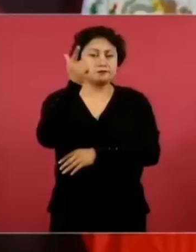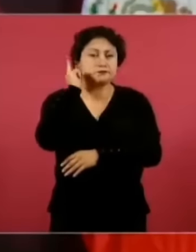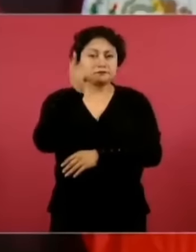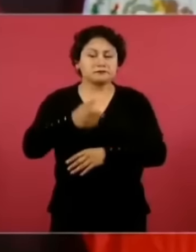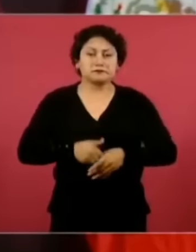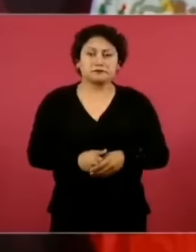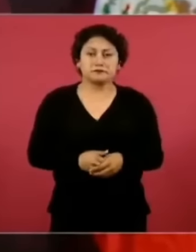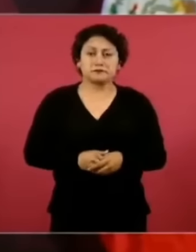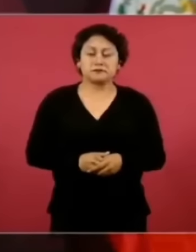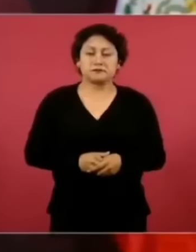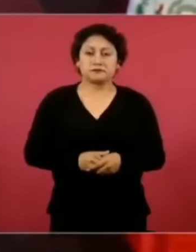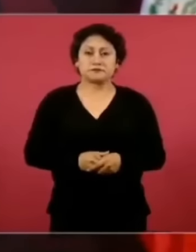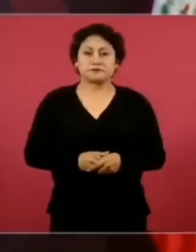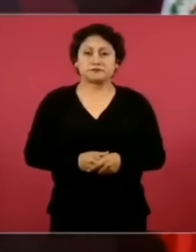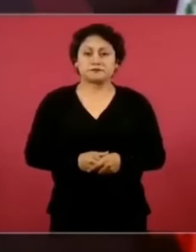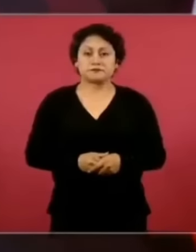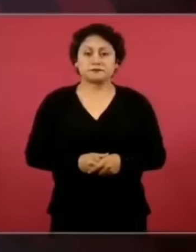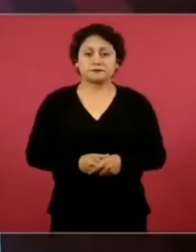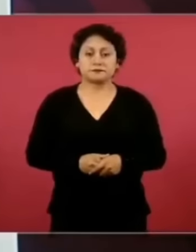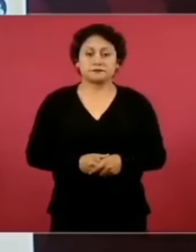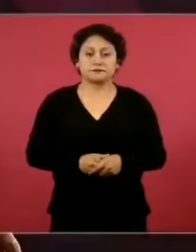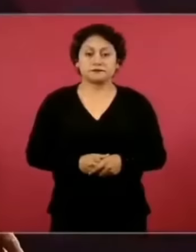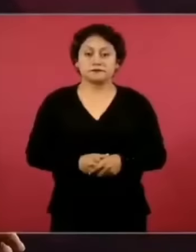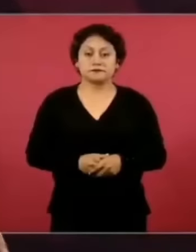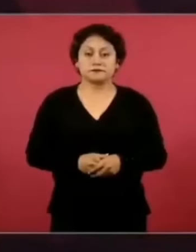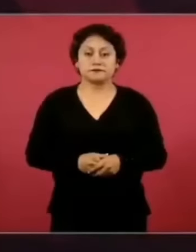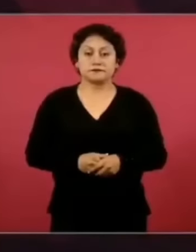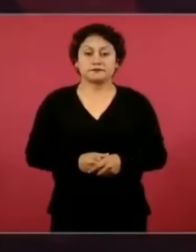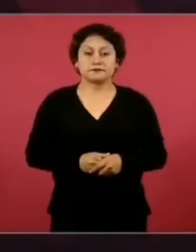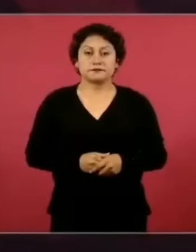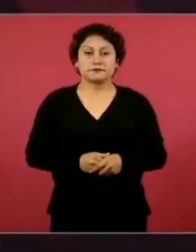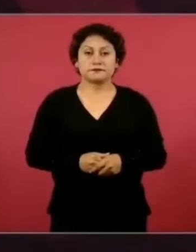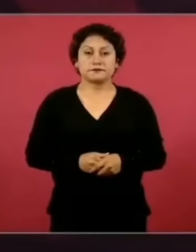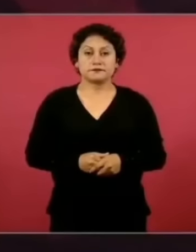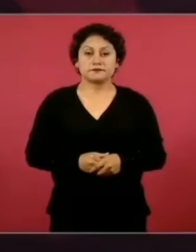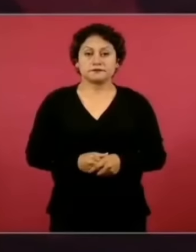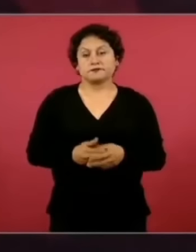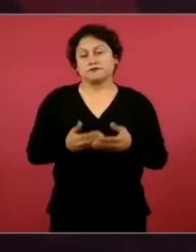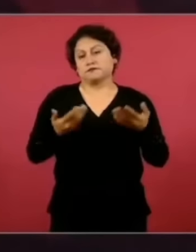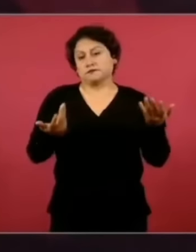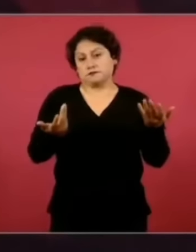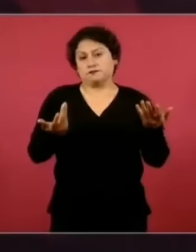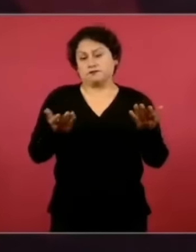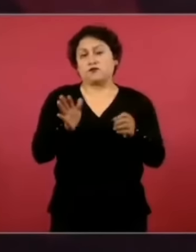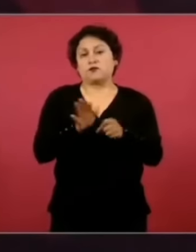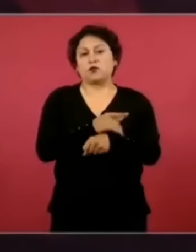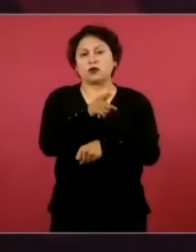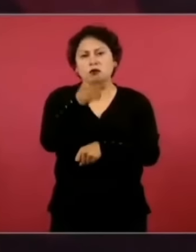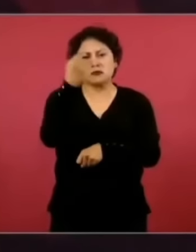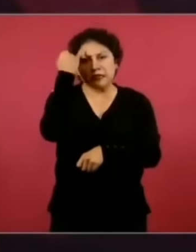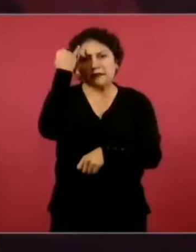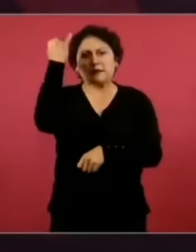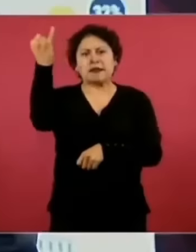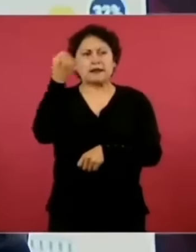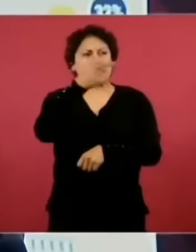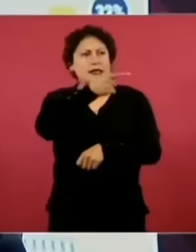Imagínense si le hubiese pasado algo, si hubiese perdido la